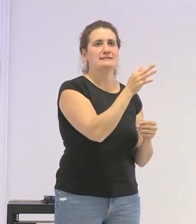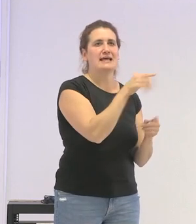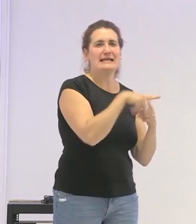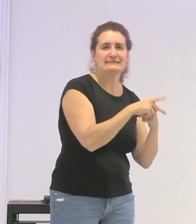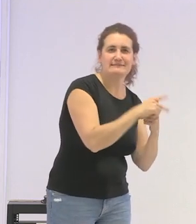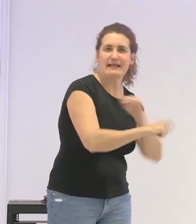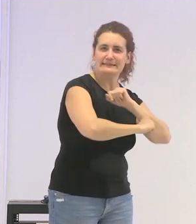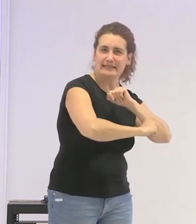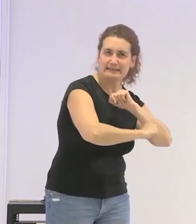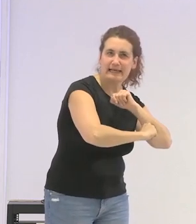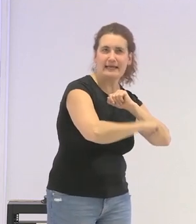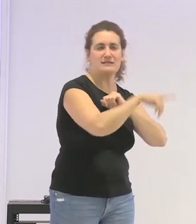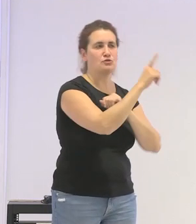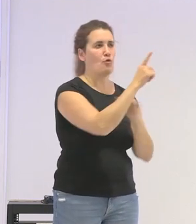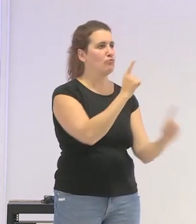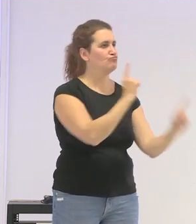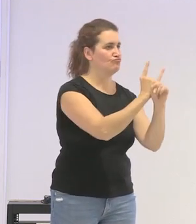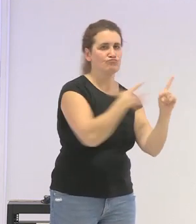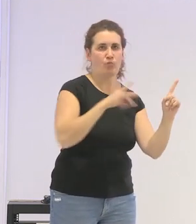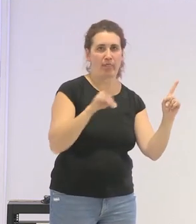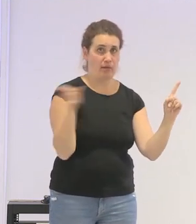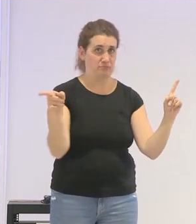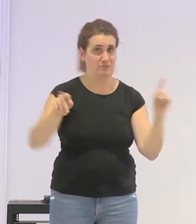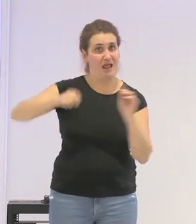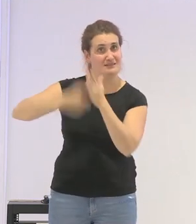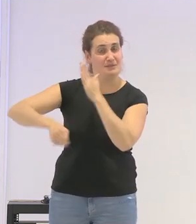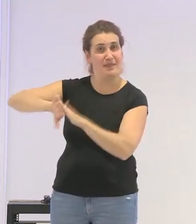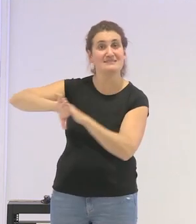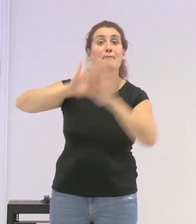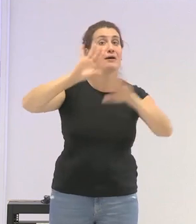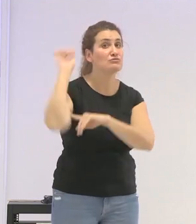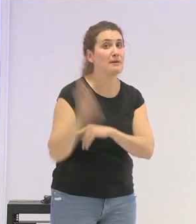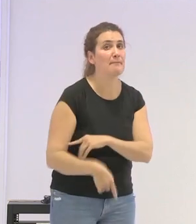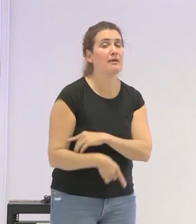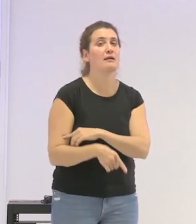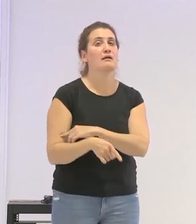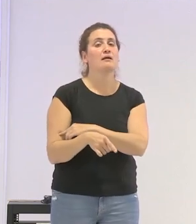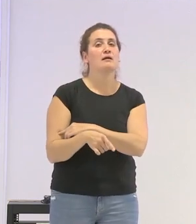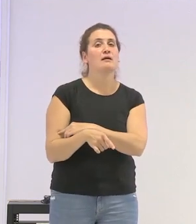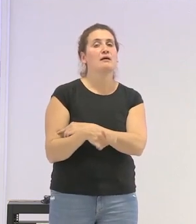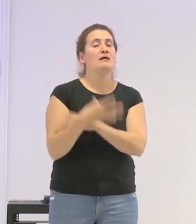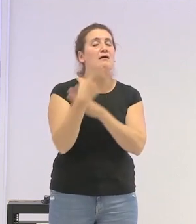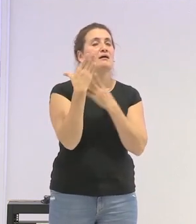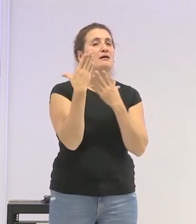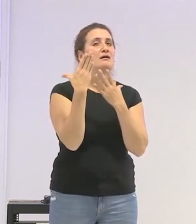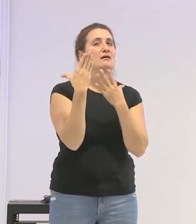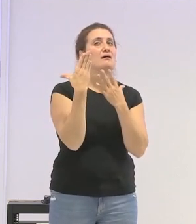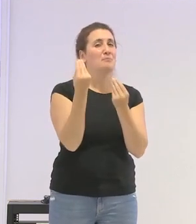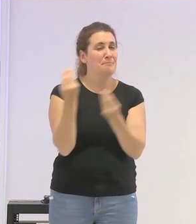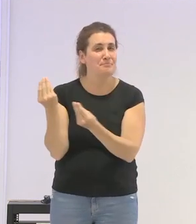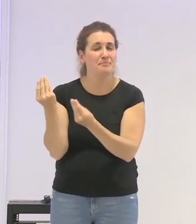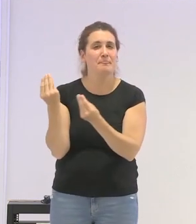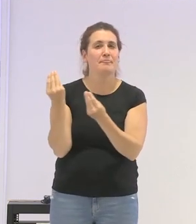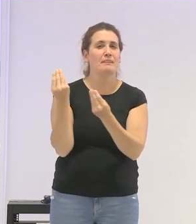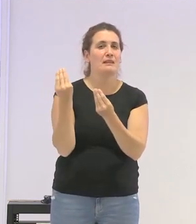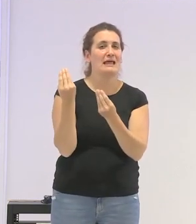para contrarrestarles, pero también creo que muchas veces cuando hablamos de extremas derechas